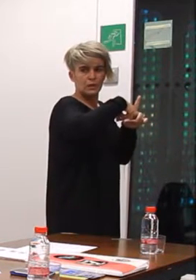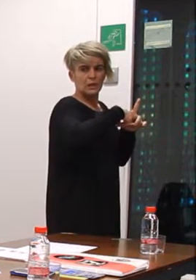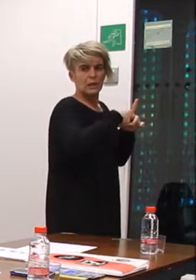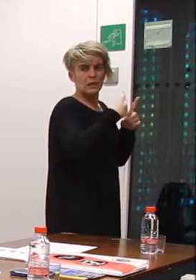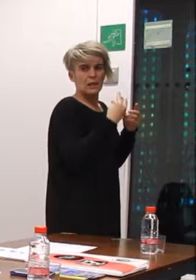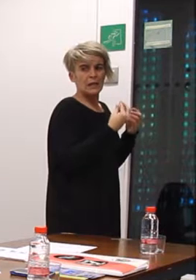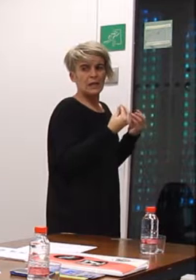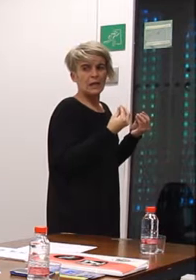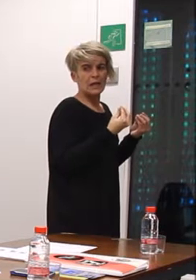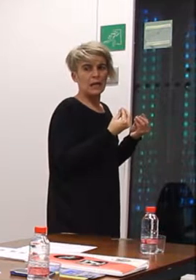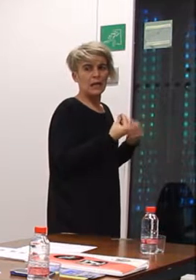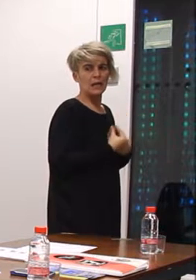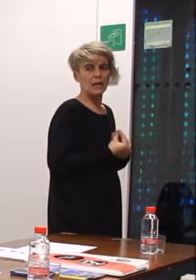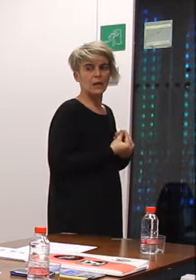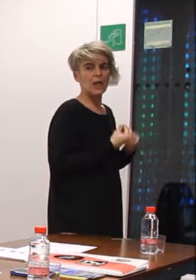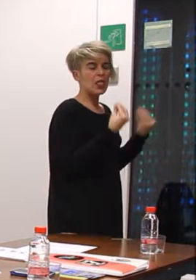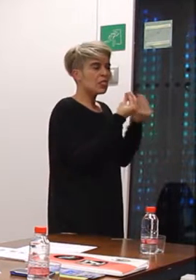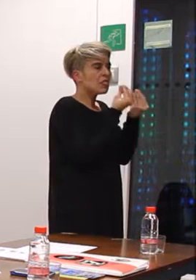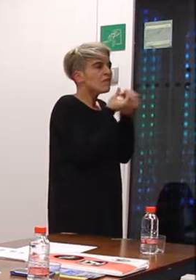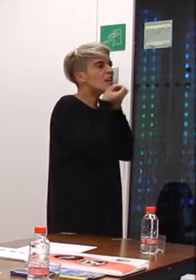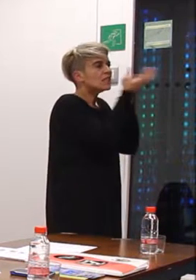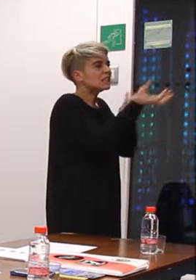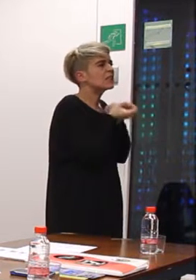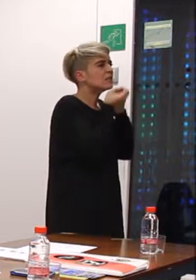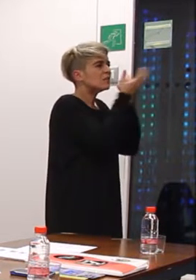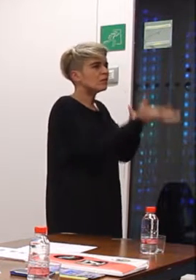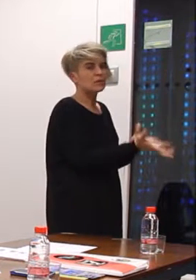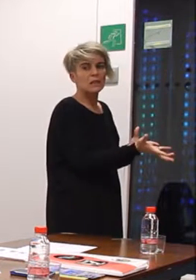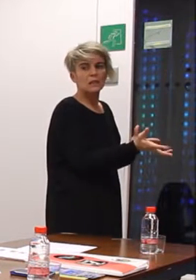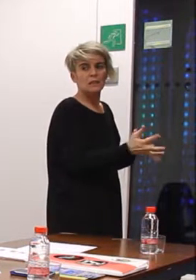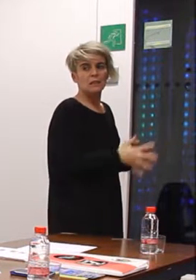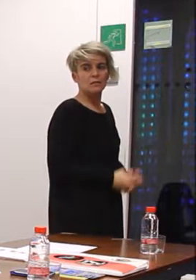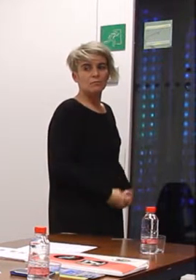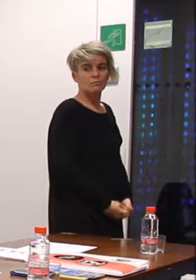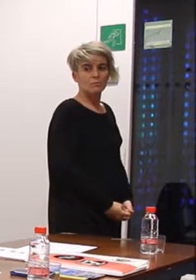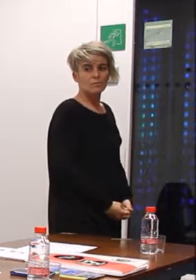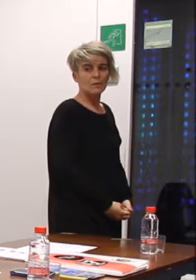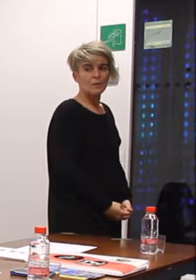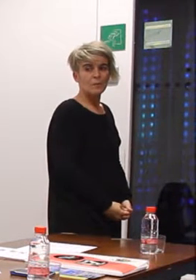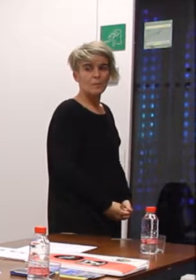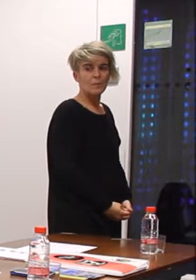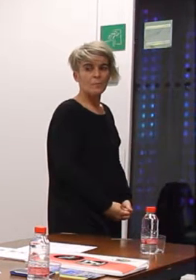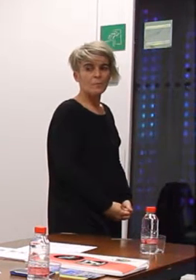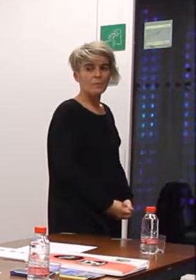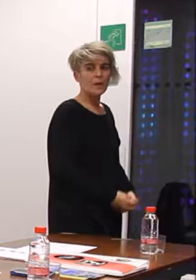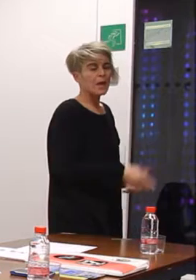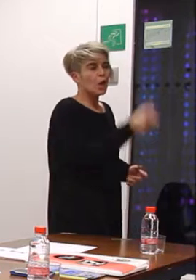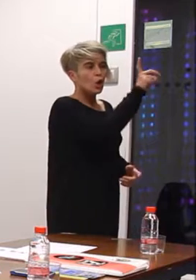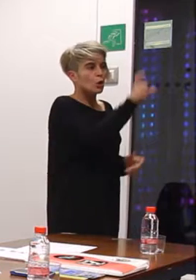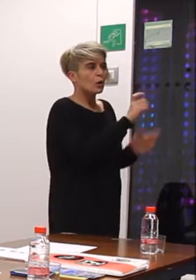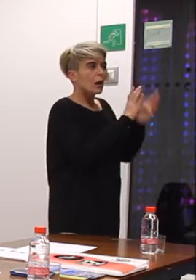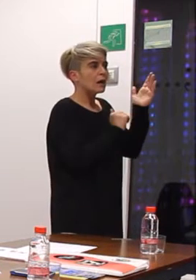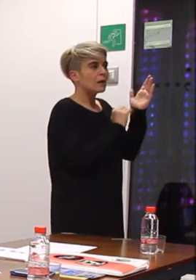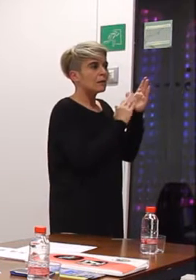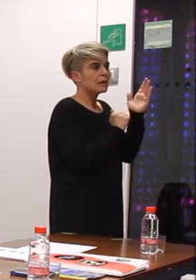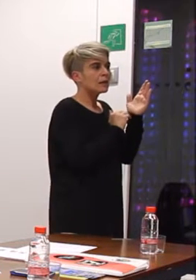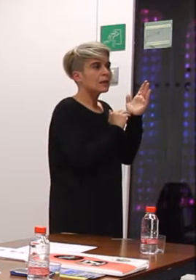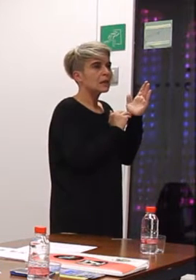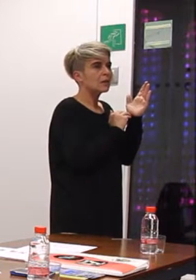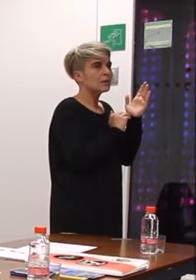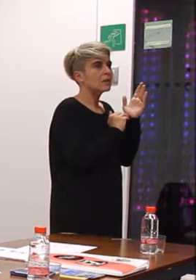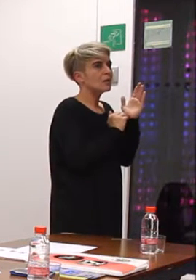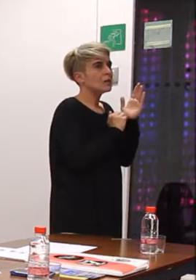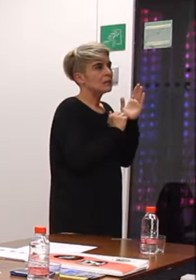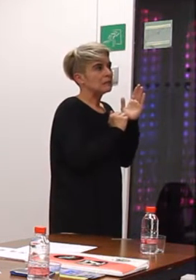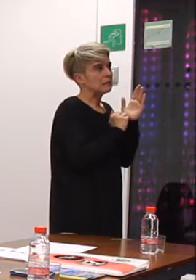cifras del informe. Como estamos acostumbrados, la Comunidad Valenciana está siempre en